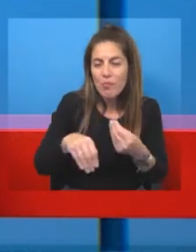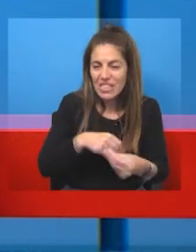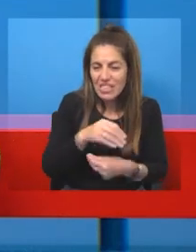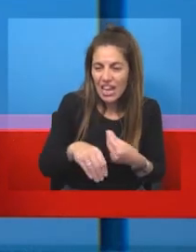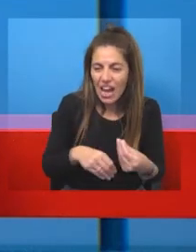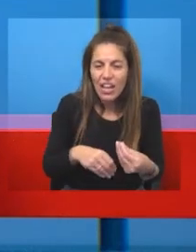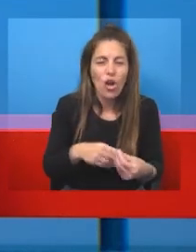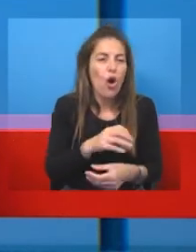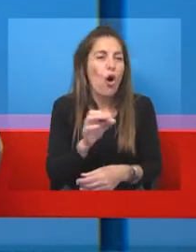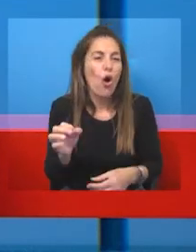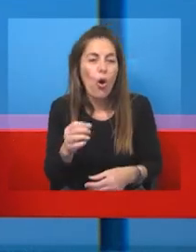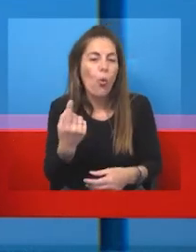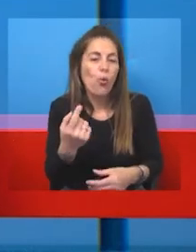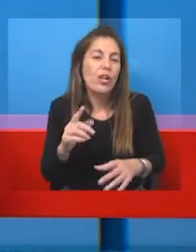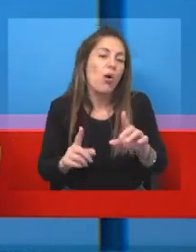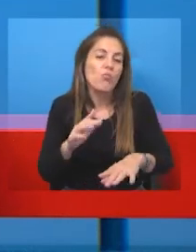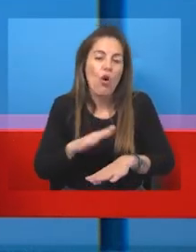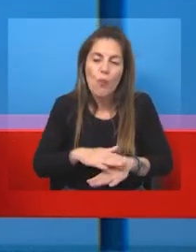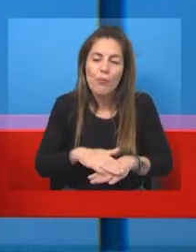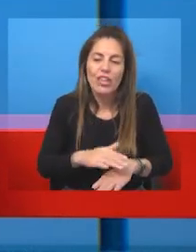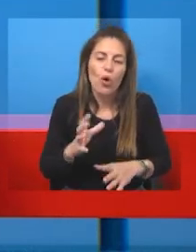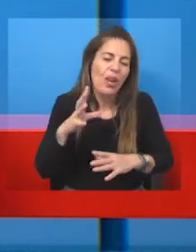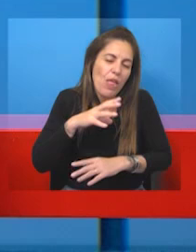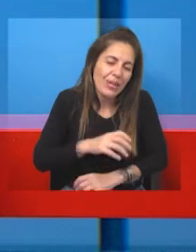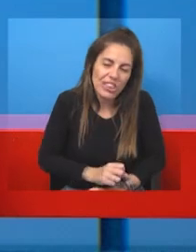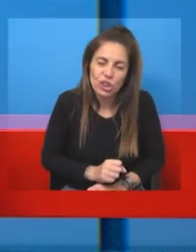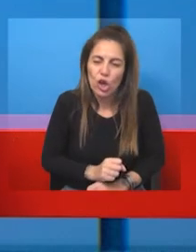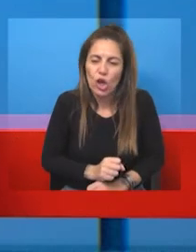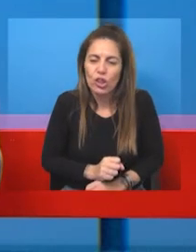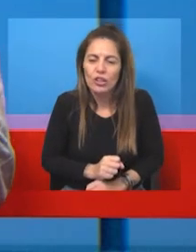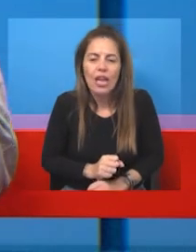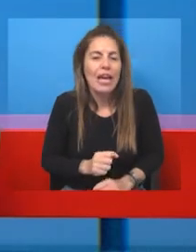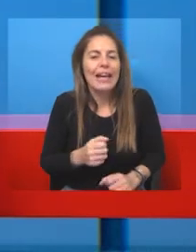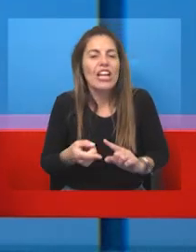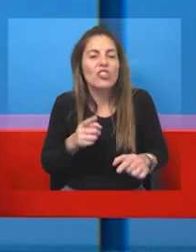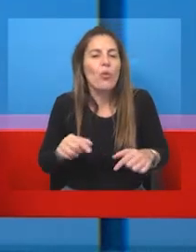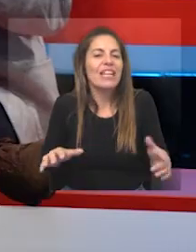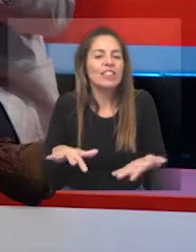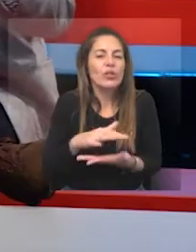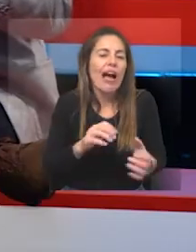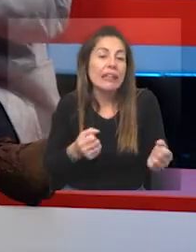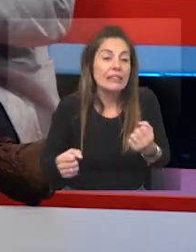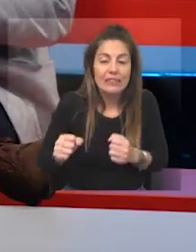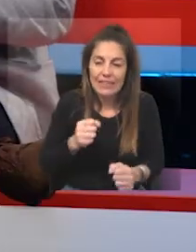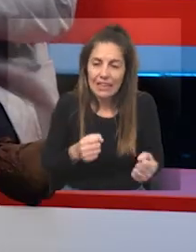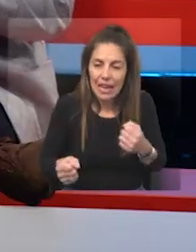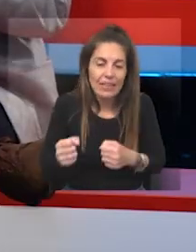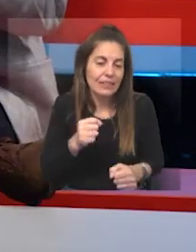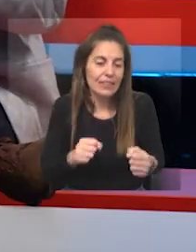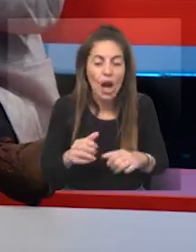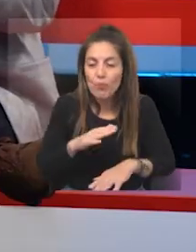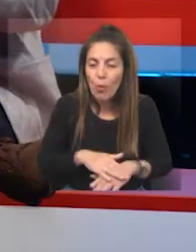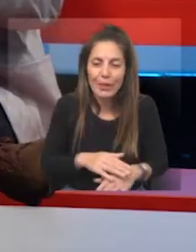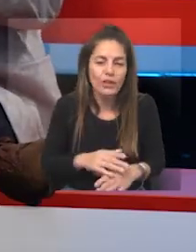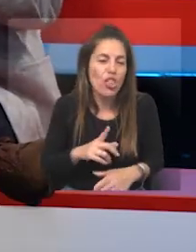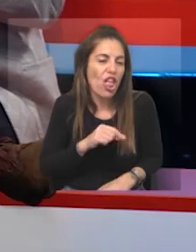o o uno en algún momento que tuvo una depresión reactiva alguna situación ansiedad momentos de ansiedad momentos de